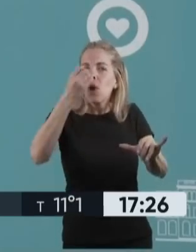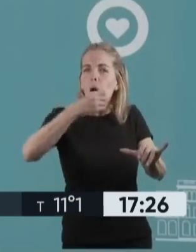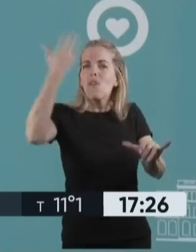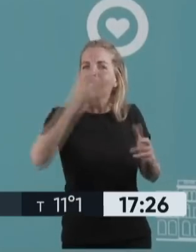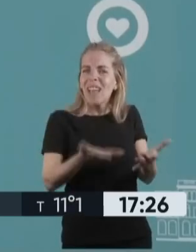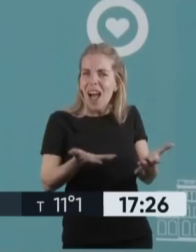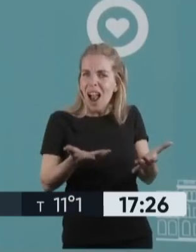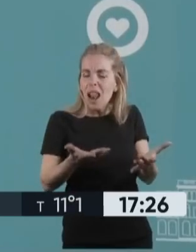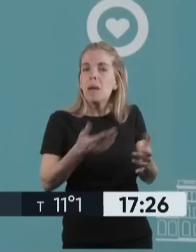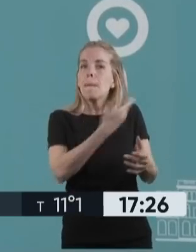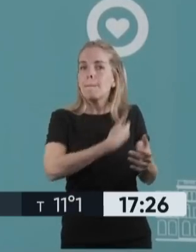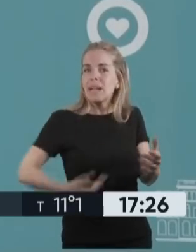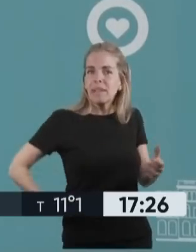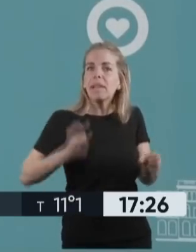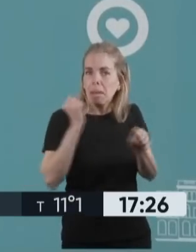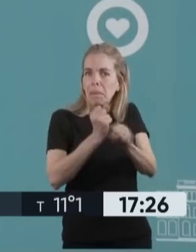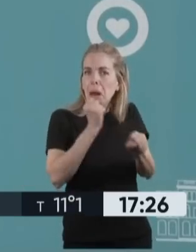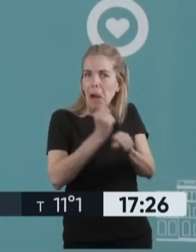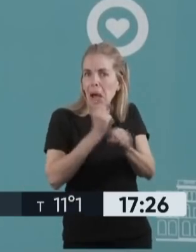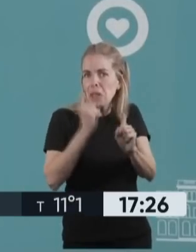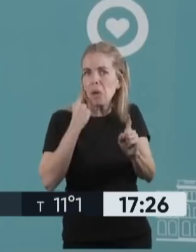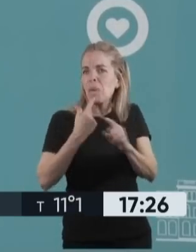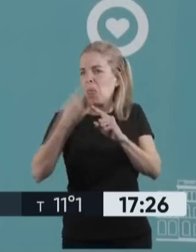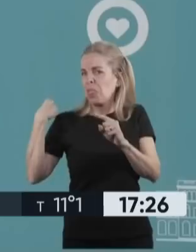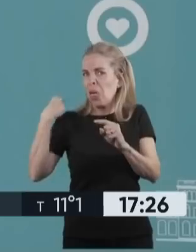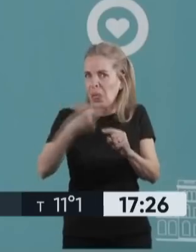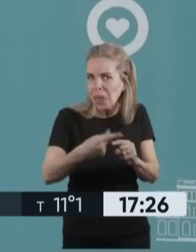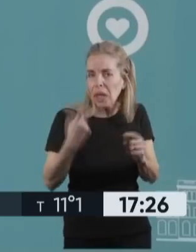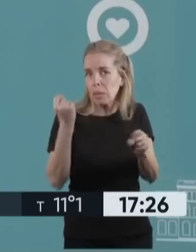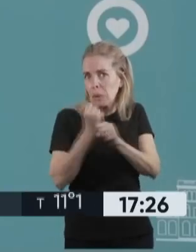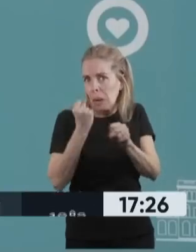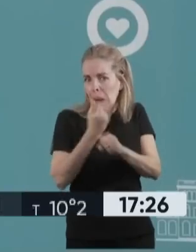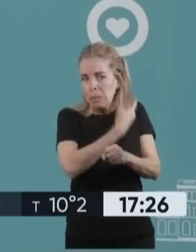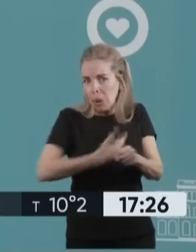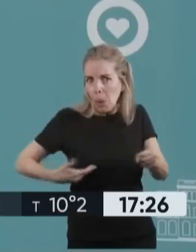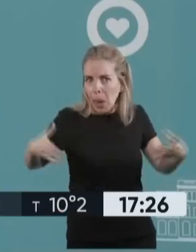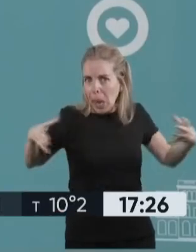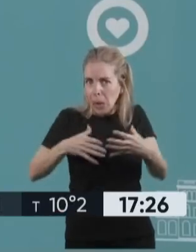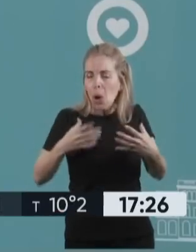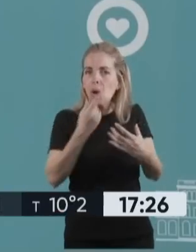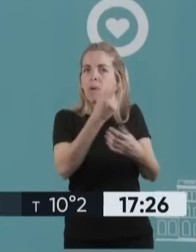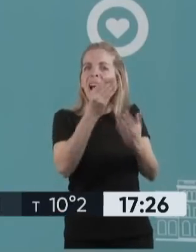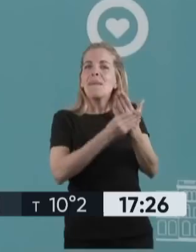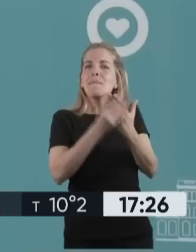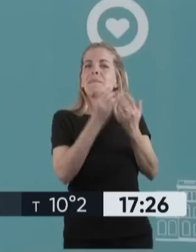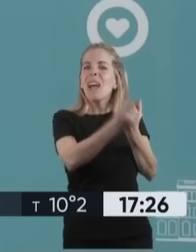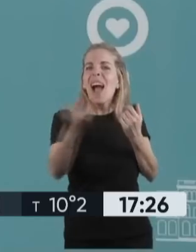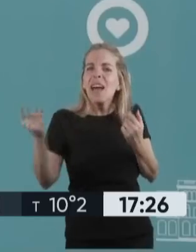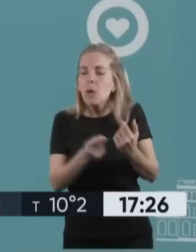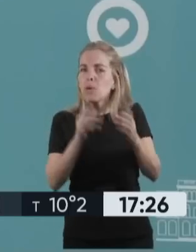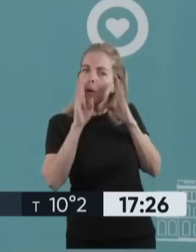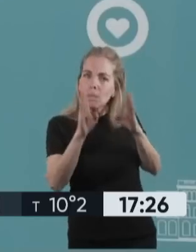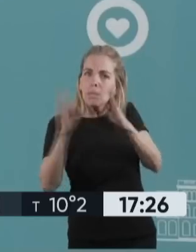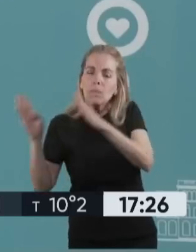El presidente está trabajando, estuvo trabajando todos estos días, estamos gobernando, cada uno de los ministros está llevando adelante su agenda.